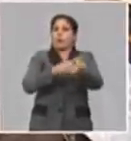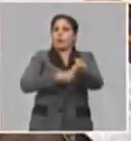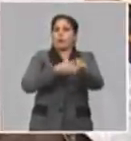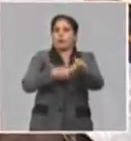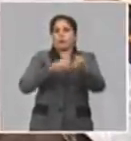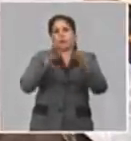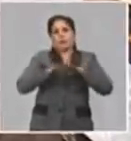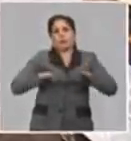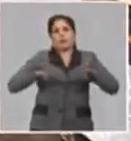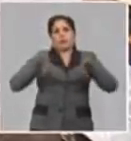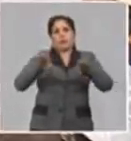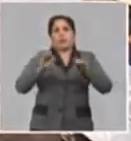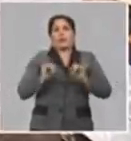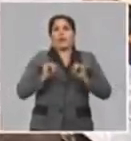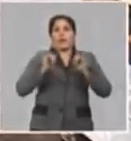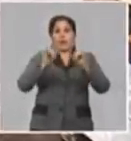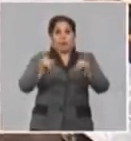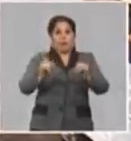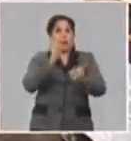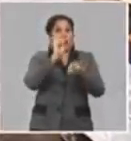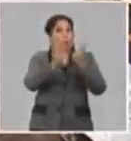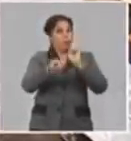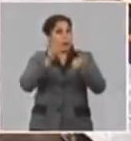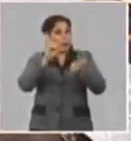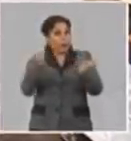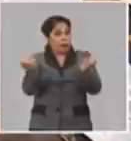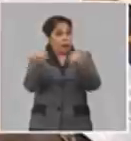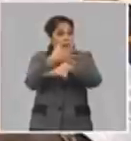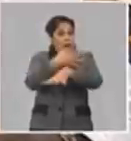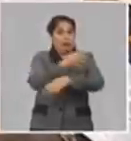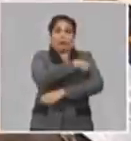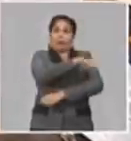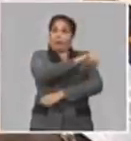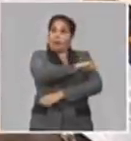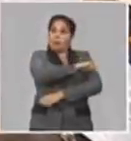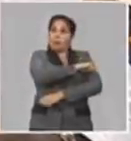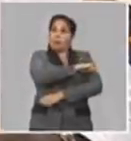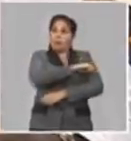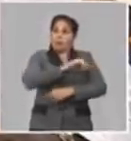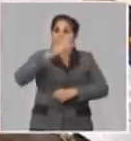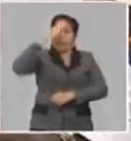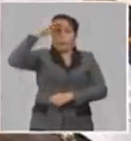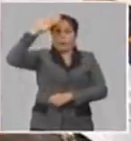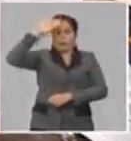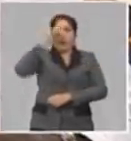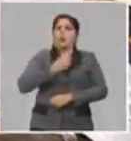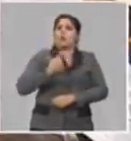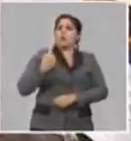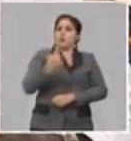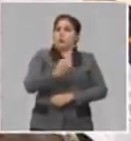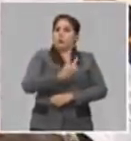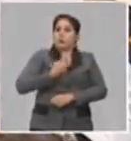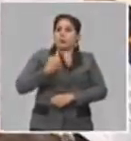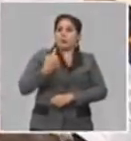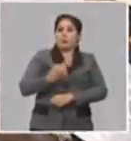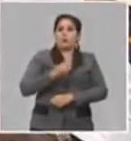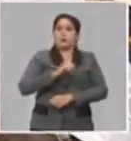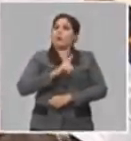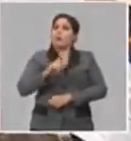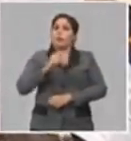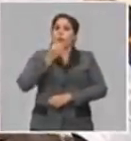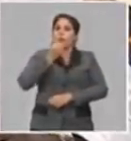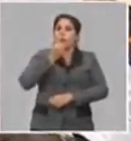mesa redonda, informar, orientar, esclarecer a la población. Nosotros no vamos